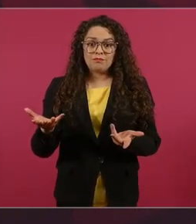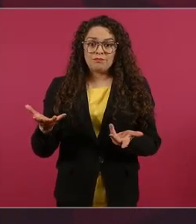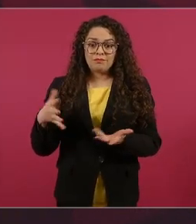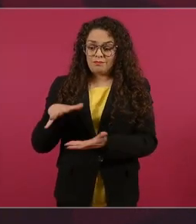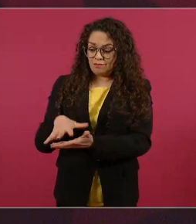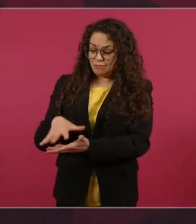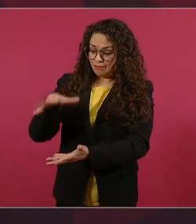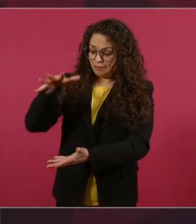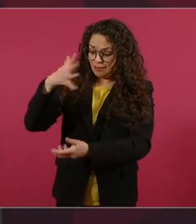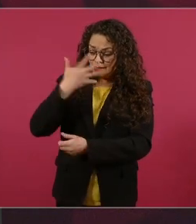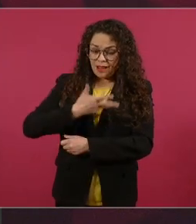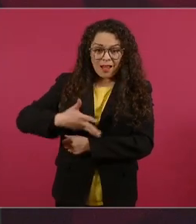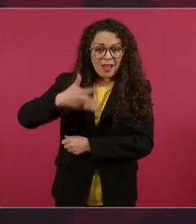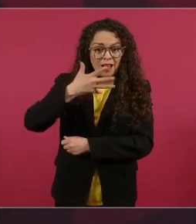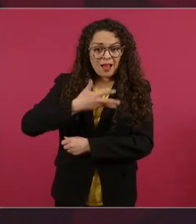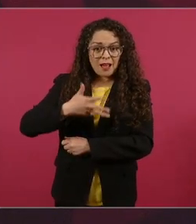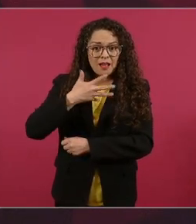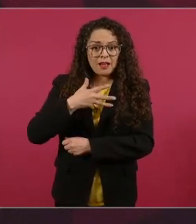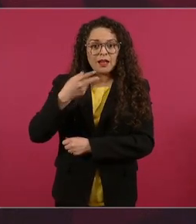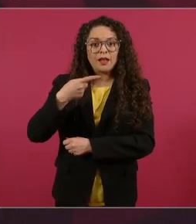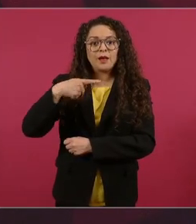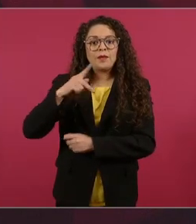que se quedaba en unas cuantas manos.